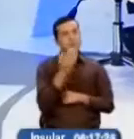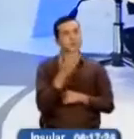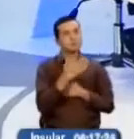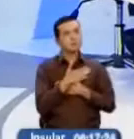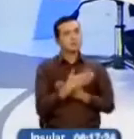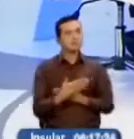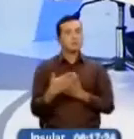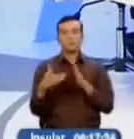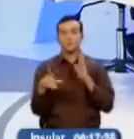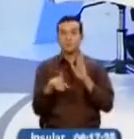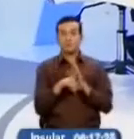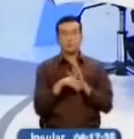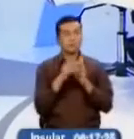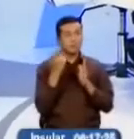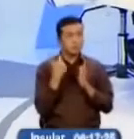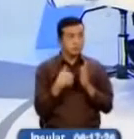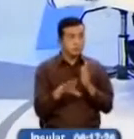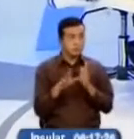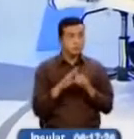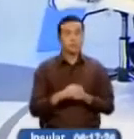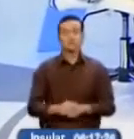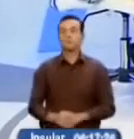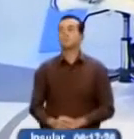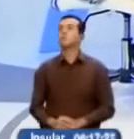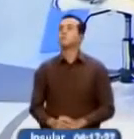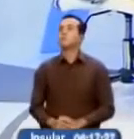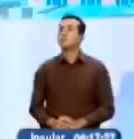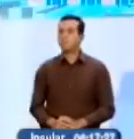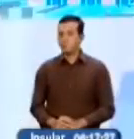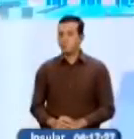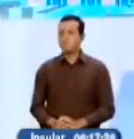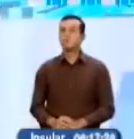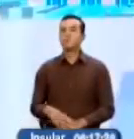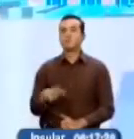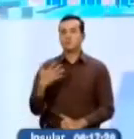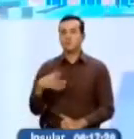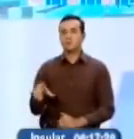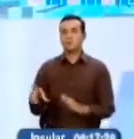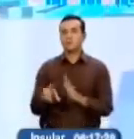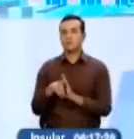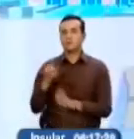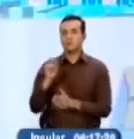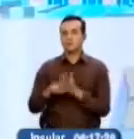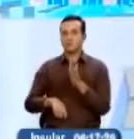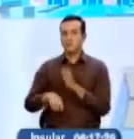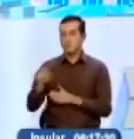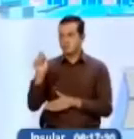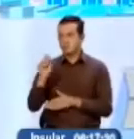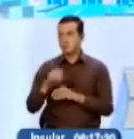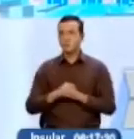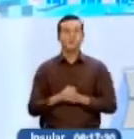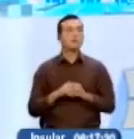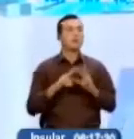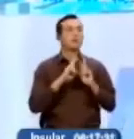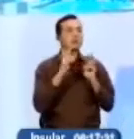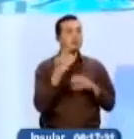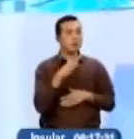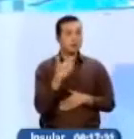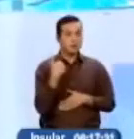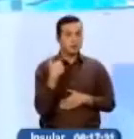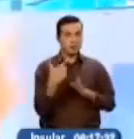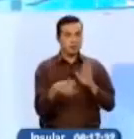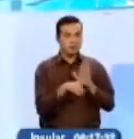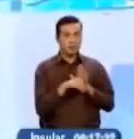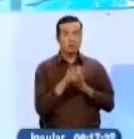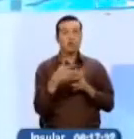a vemos ley buenos días sí habemus lex bueno el tema no es que exista la ley el